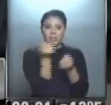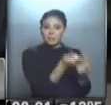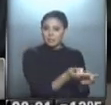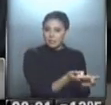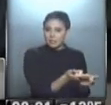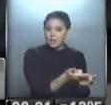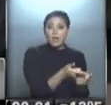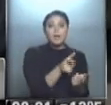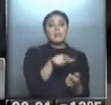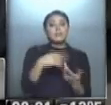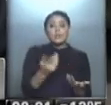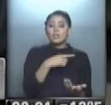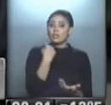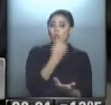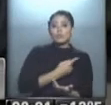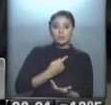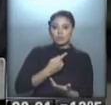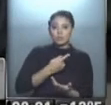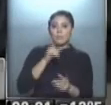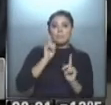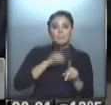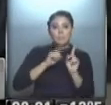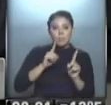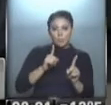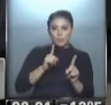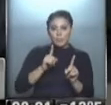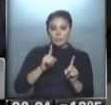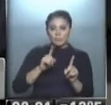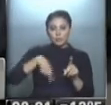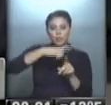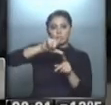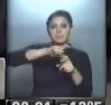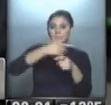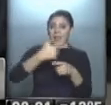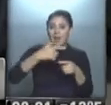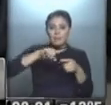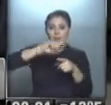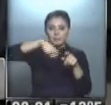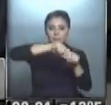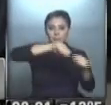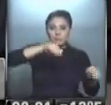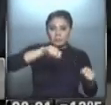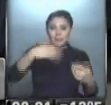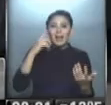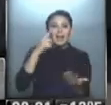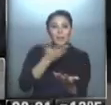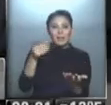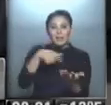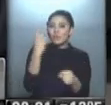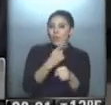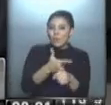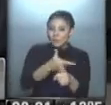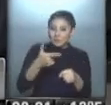frente a la persona lo que hacemos es sin utilizarla en ese momento con una prensa hidráulica la tratamos al cañón para que vea que hay una imposibilidad